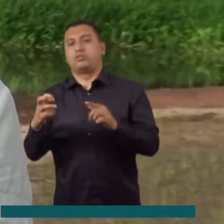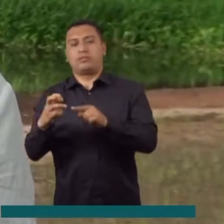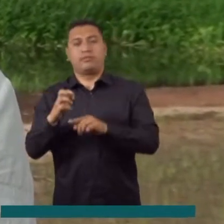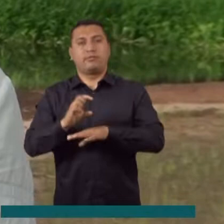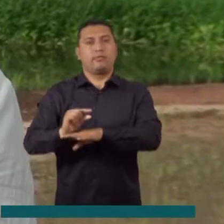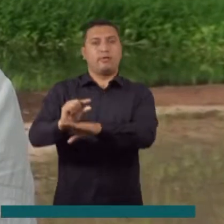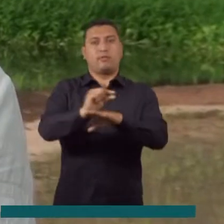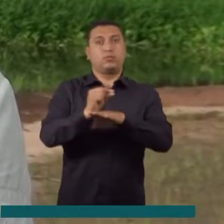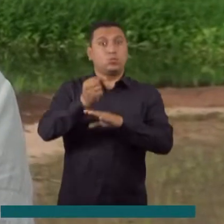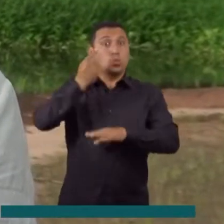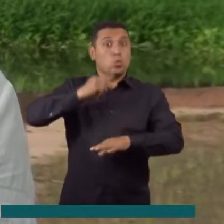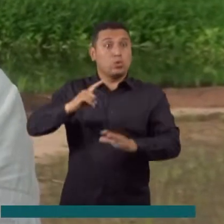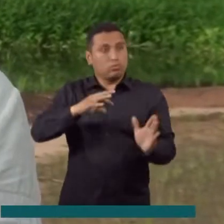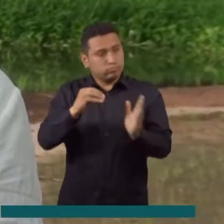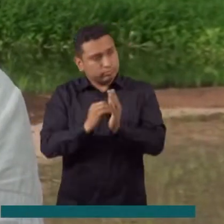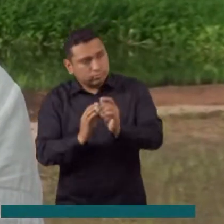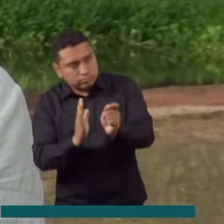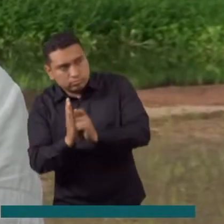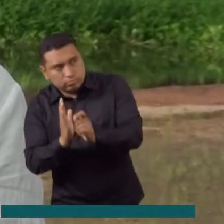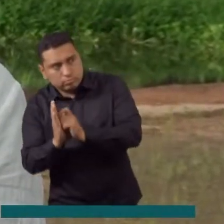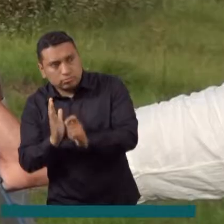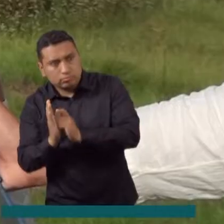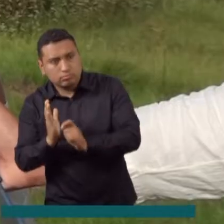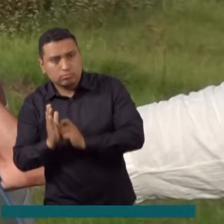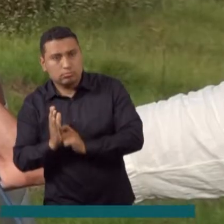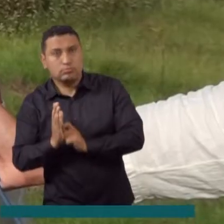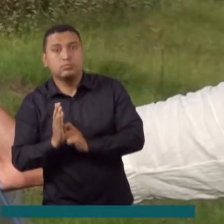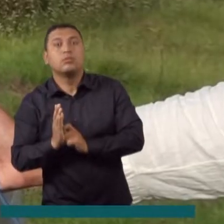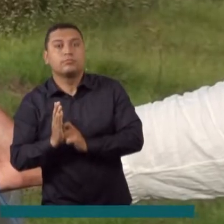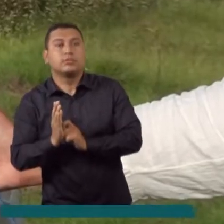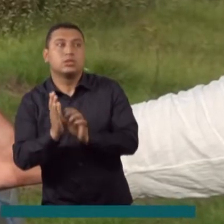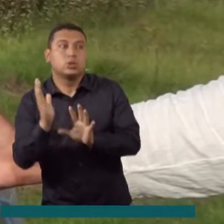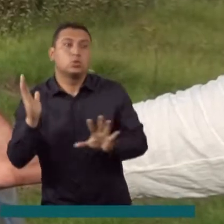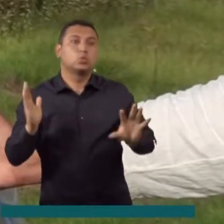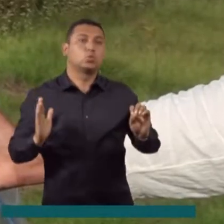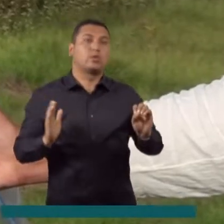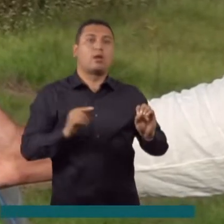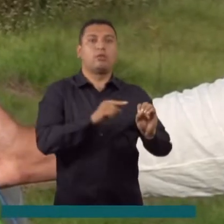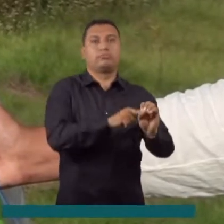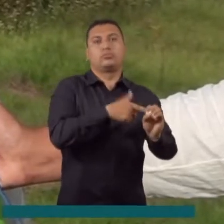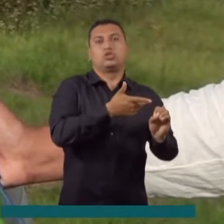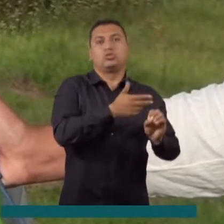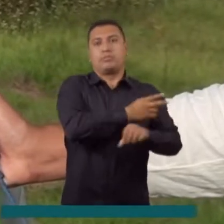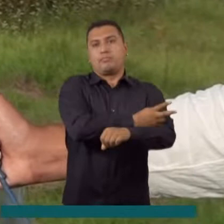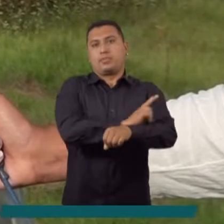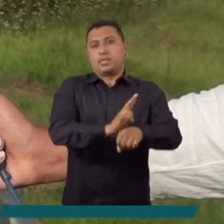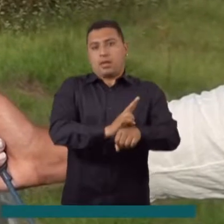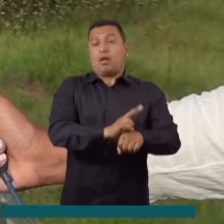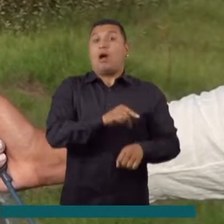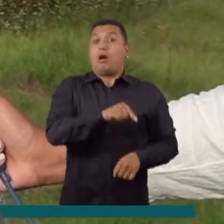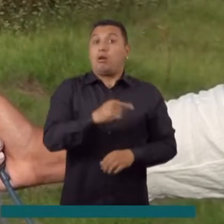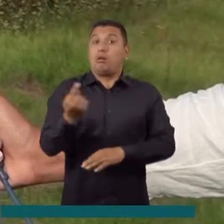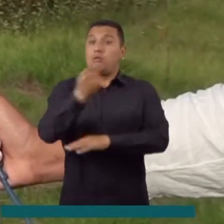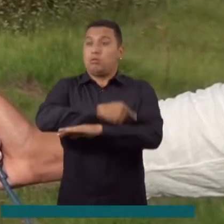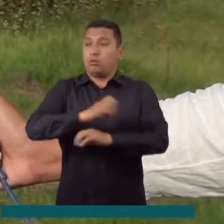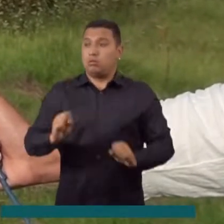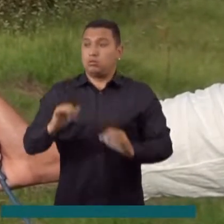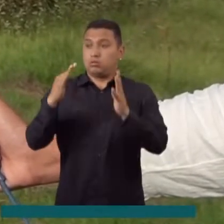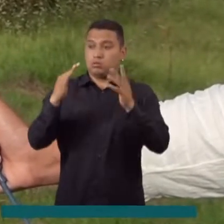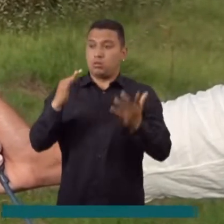solo día, de las cuales 50 estaban en el Bichá. La idea de la celebración del Día de las Aves es